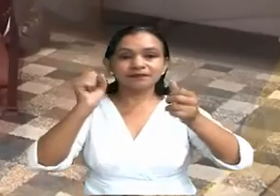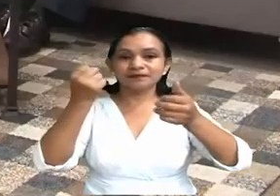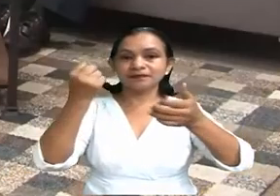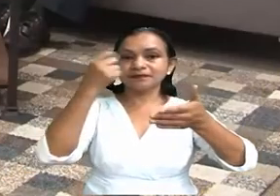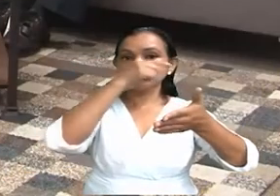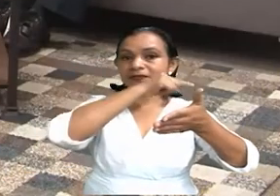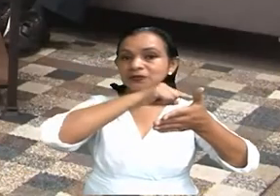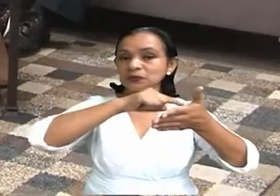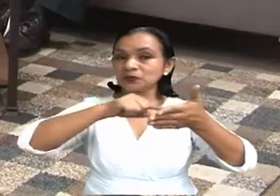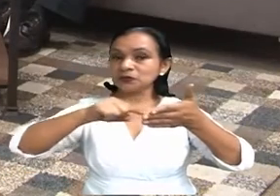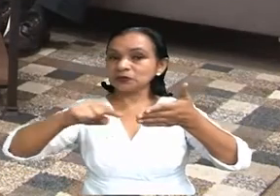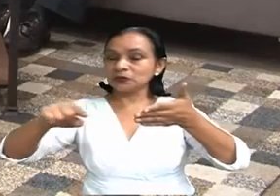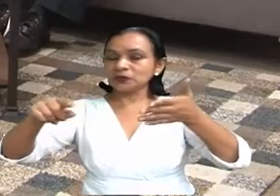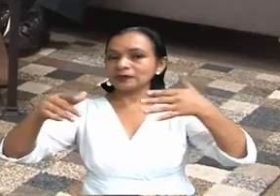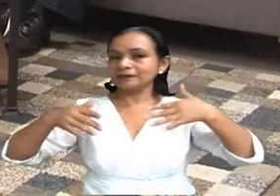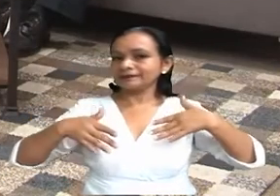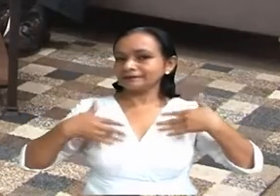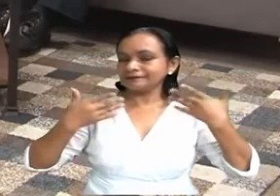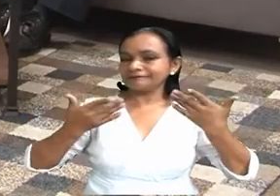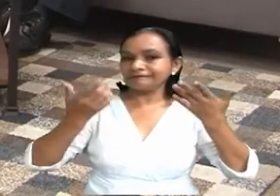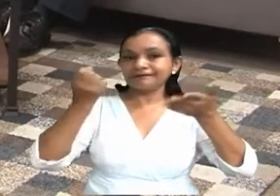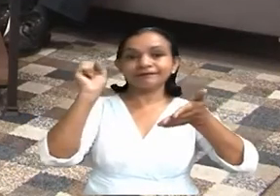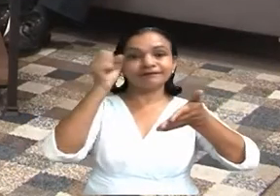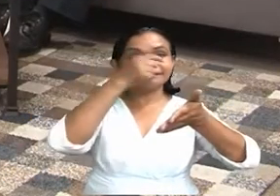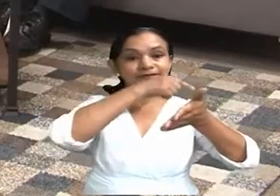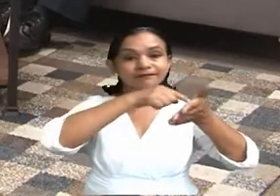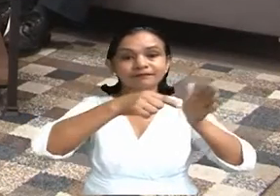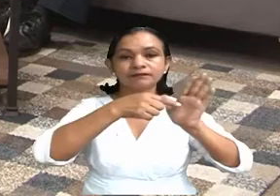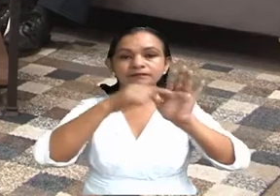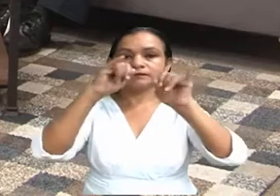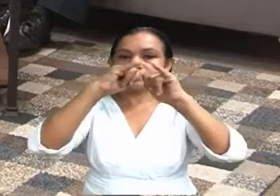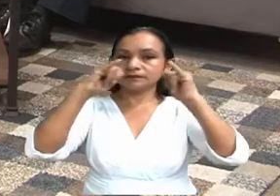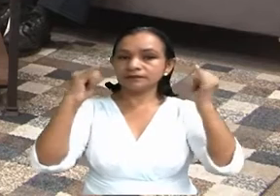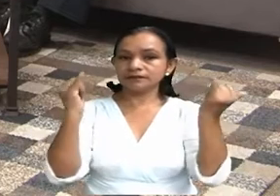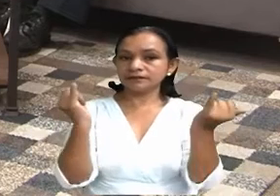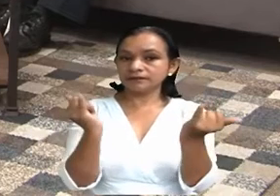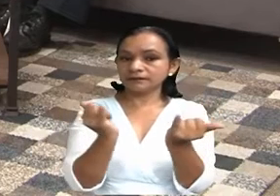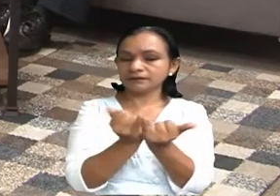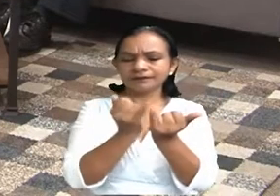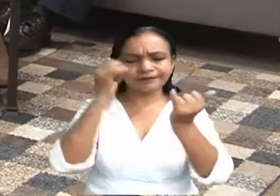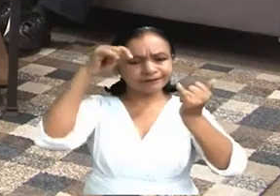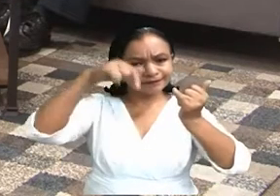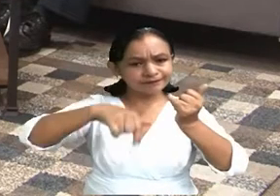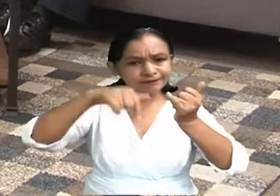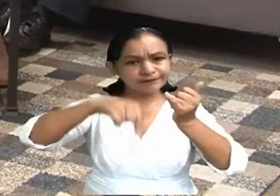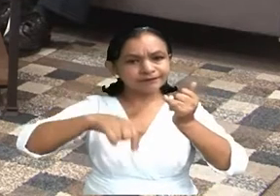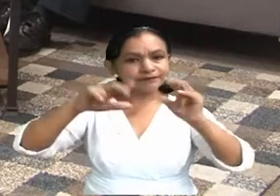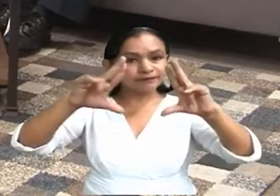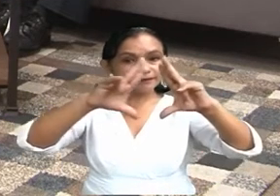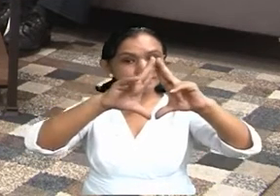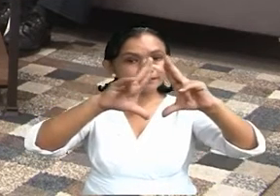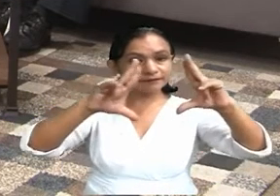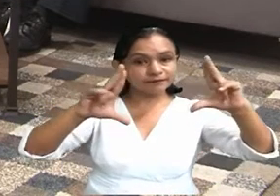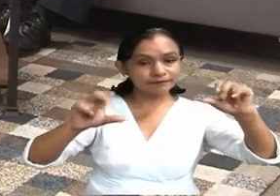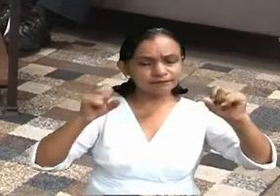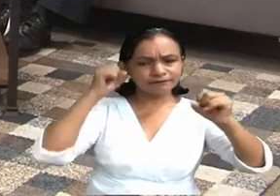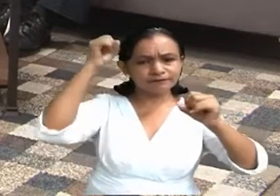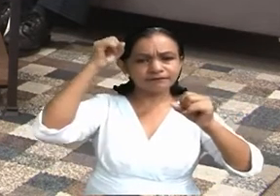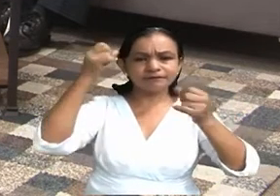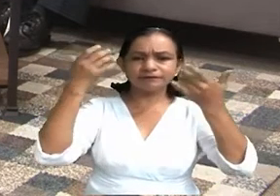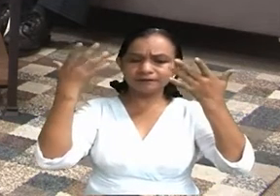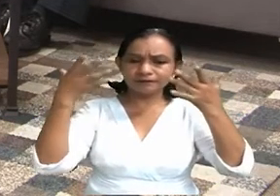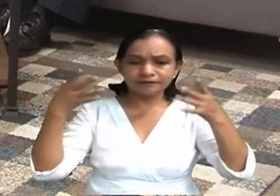también muy simbólica, sin embargo, a nivel internacional, sin embargo, en nuestro país con bastantes conquistas para las personas